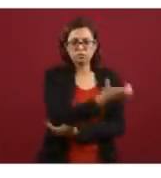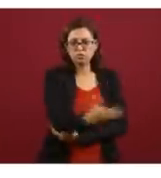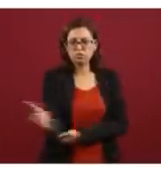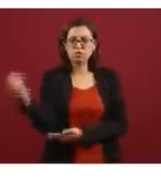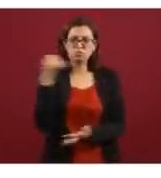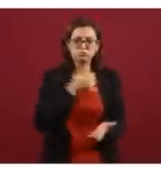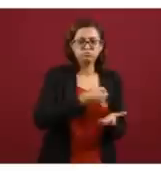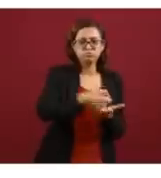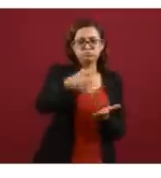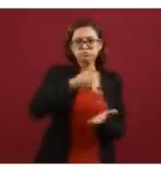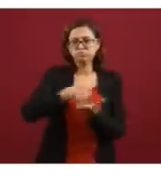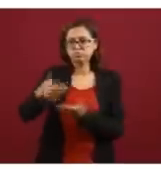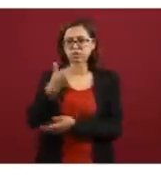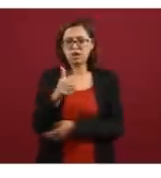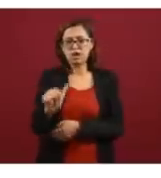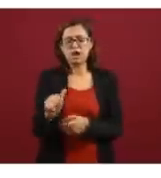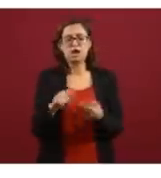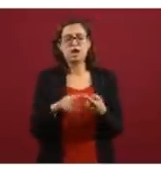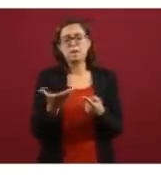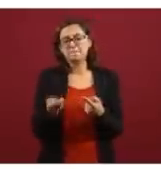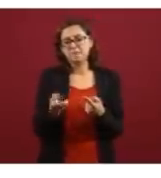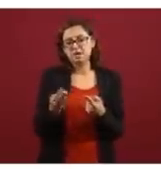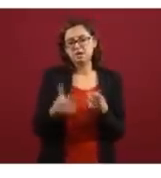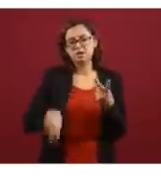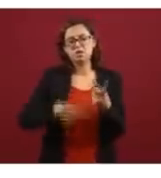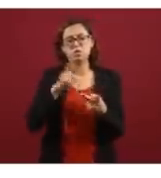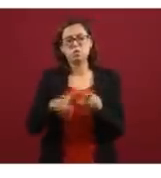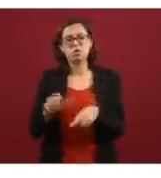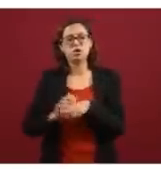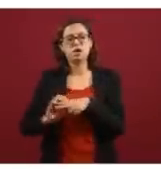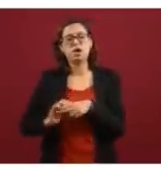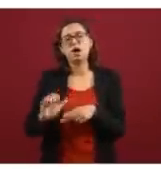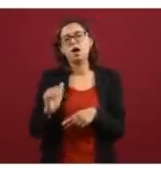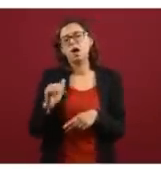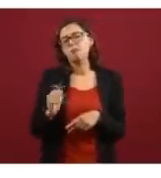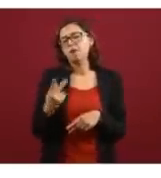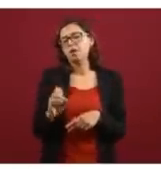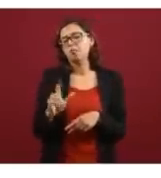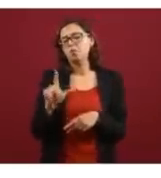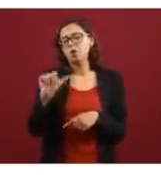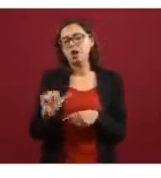y hectáreas de marihuana y amapola, y con un efectivo de